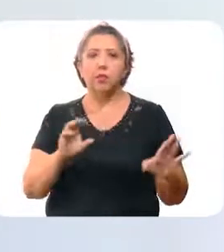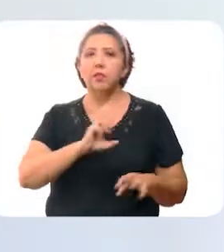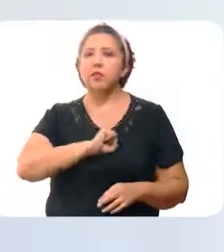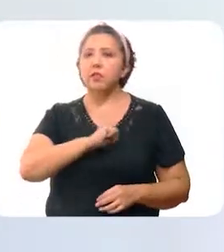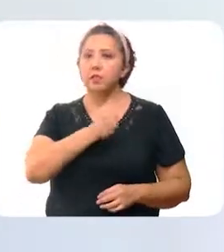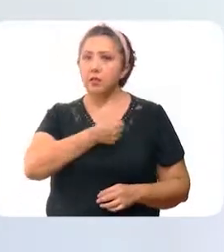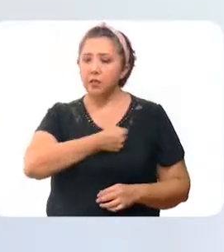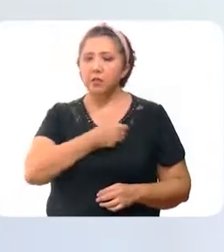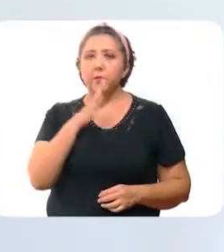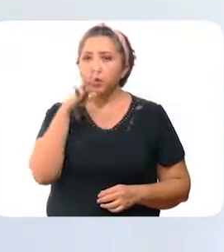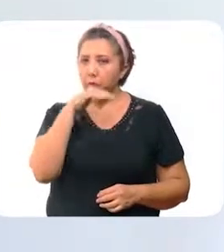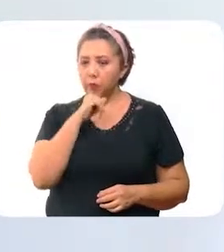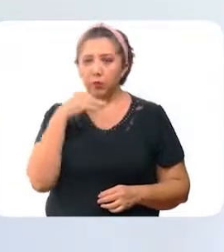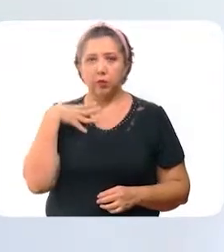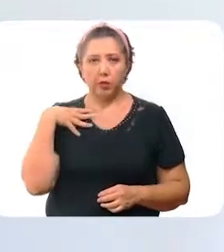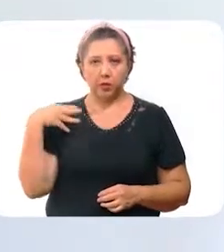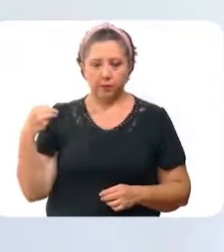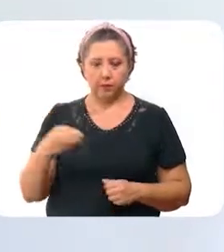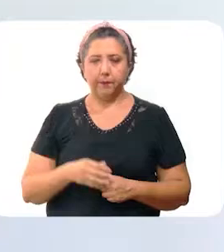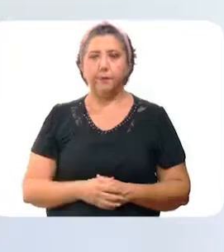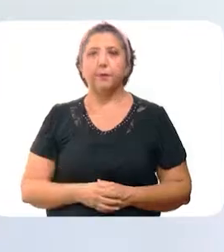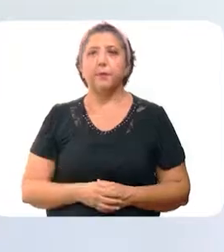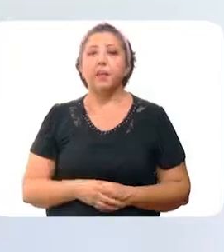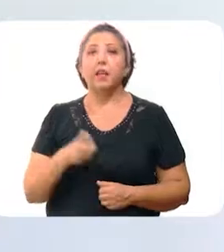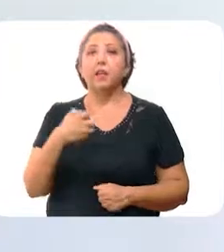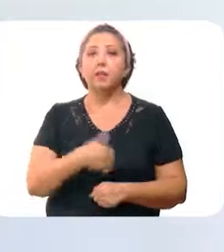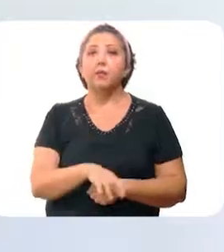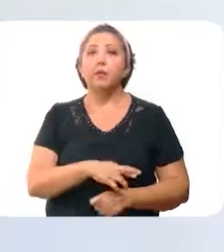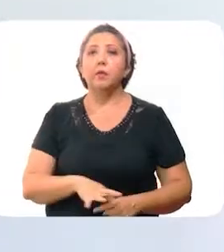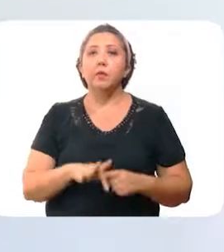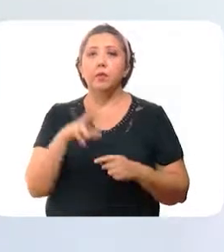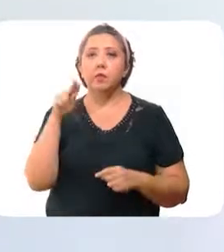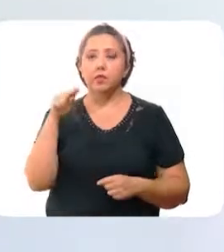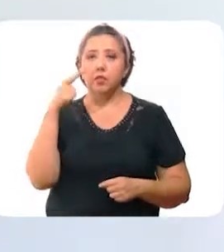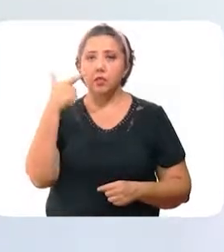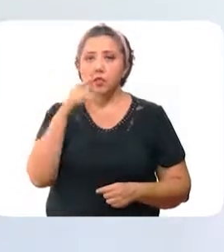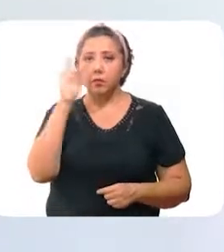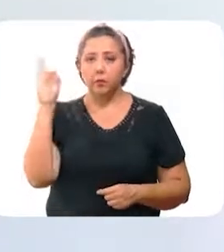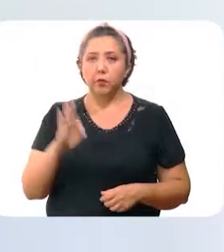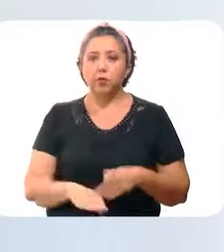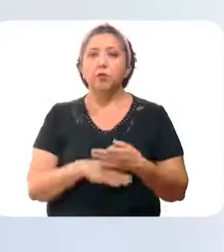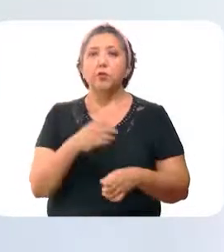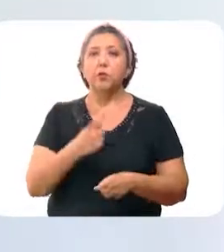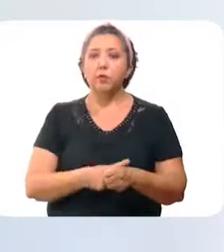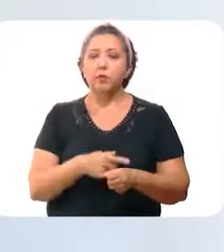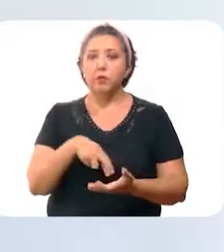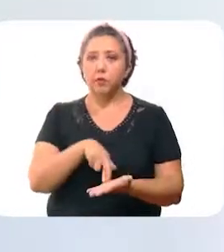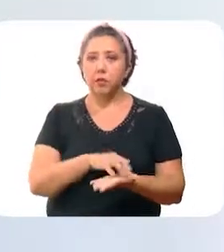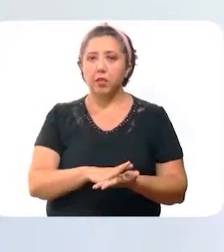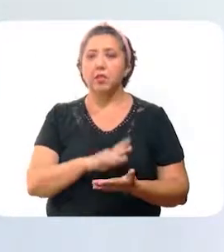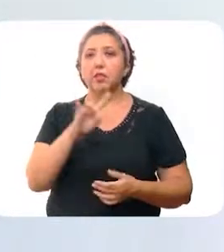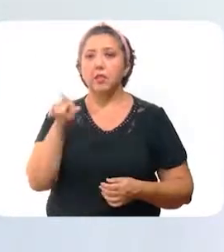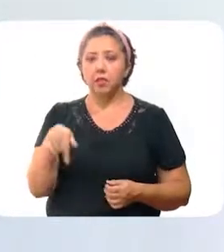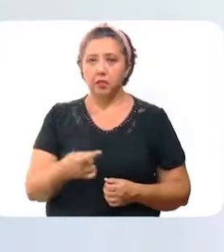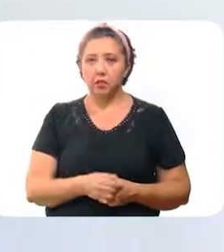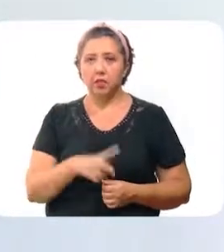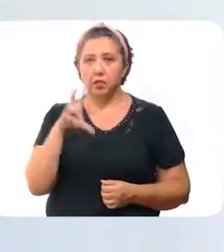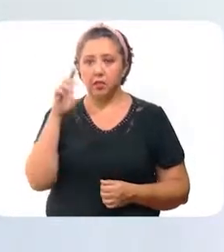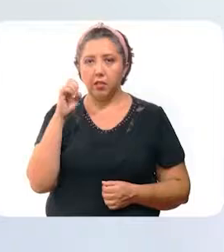recuperaron, no presentan síntomas ni pueden contagiar. Esta cifra representa el 87% del total de contagios registrados, que